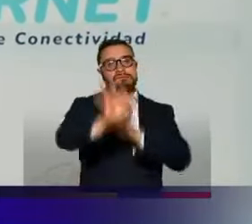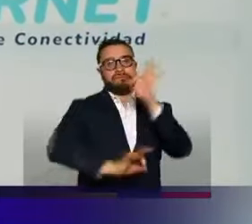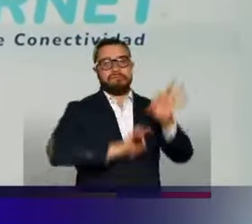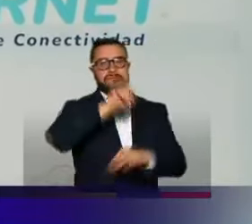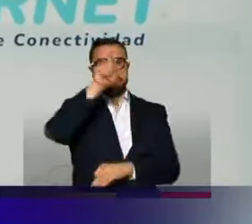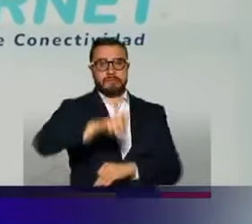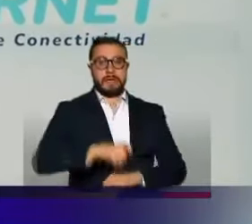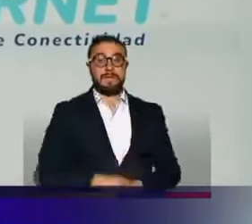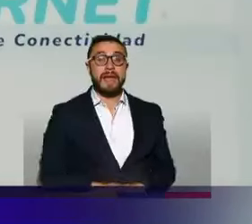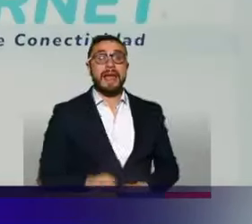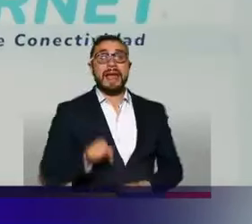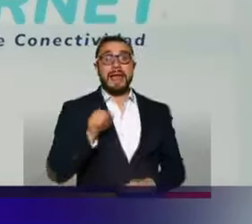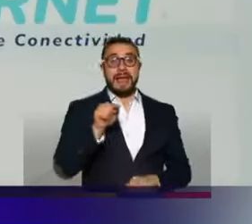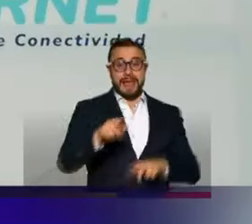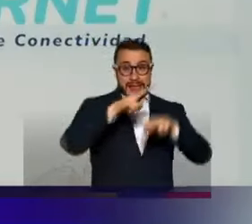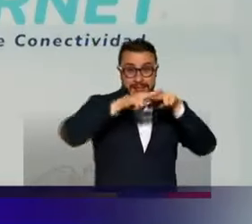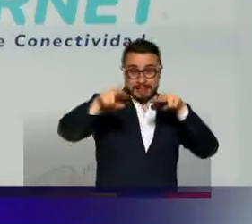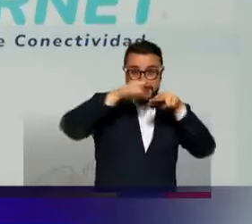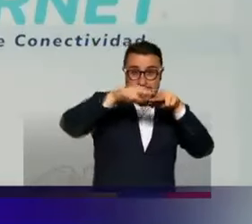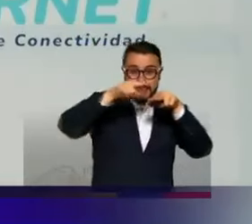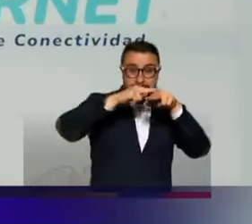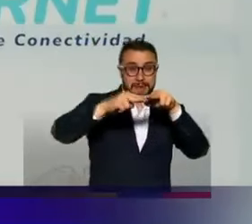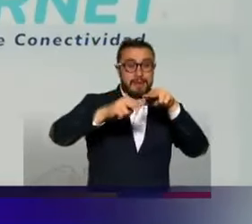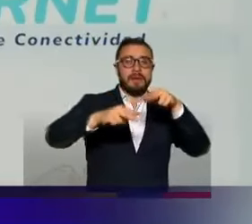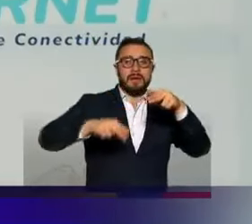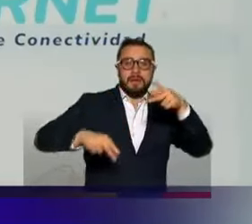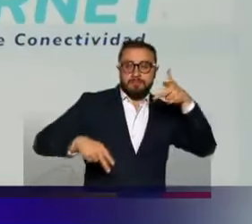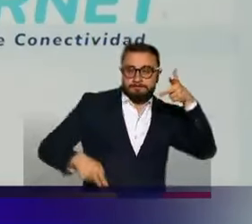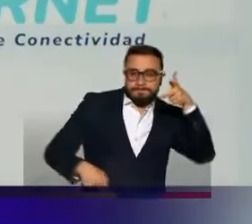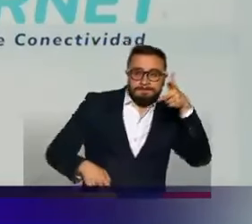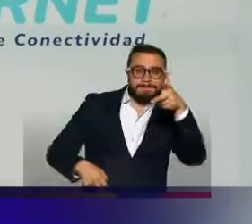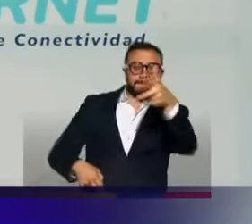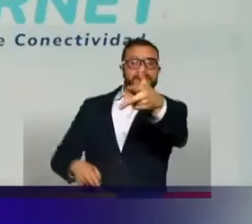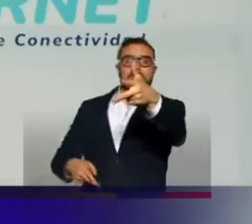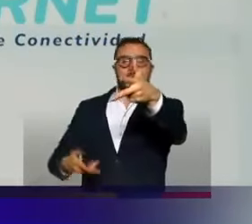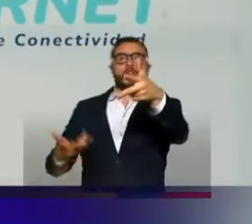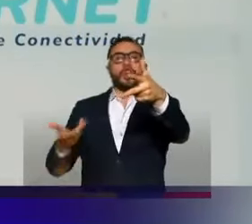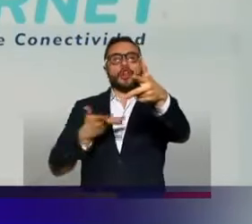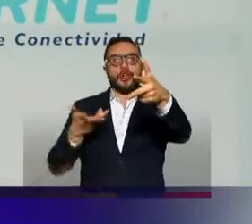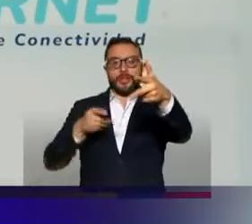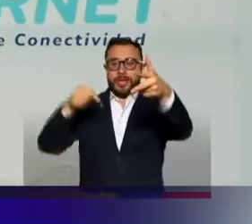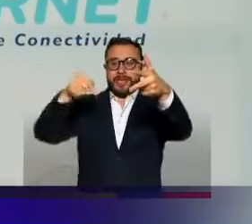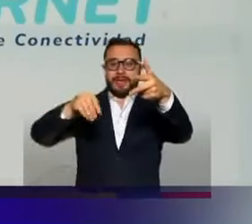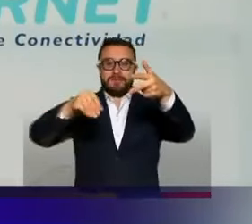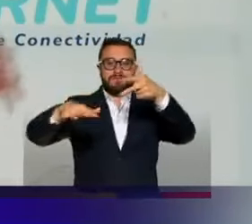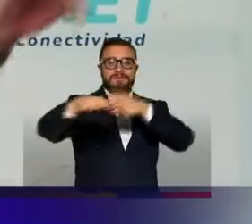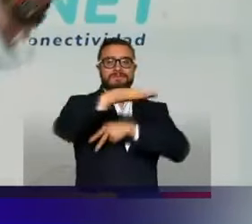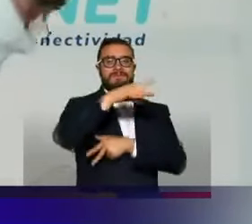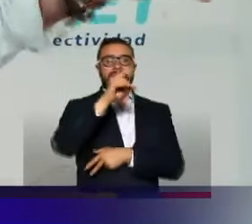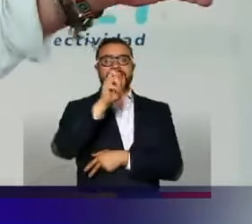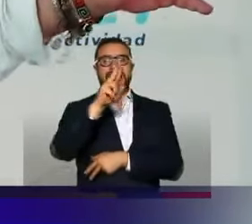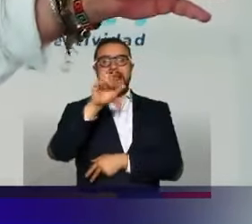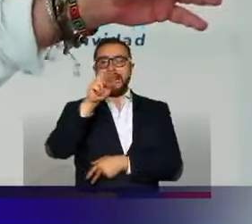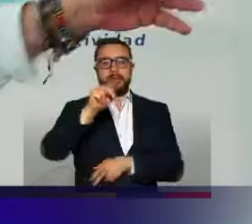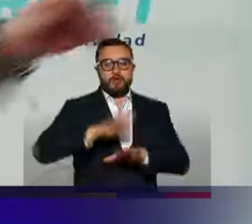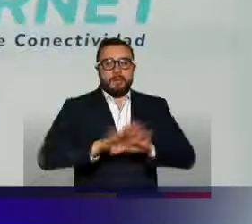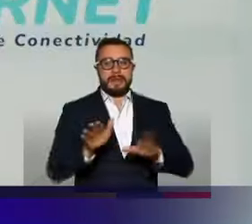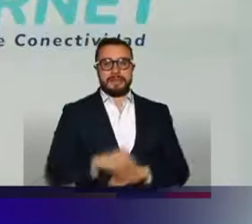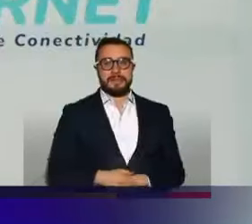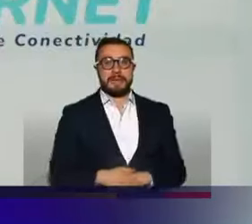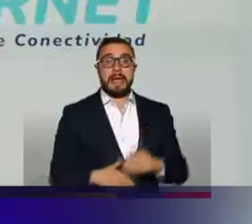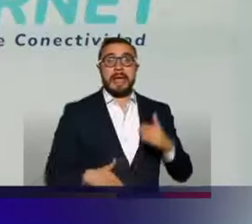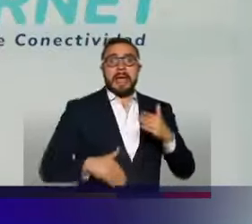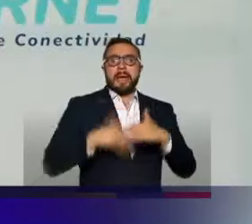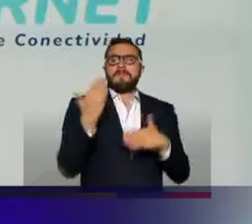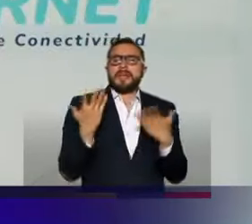Ese tren solo pasa por toda la región del Darién, punto. Empieza